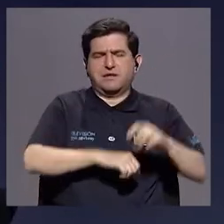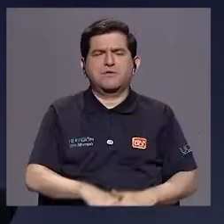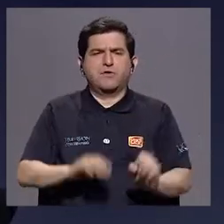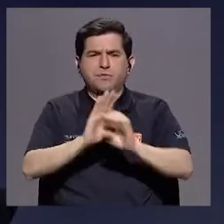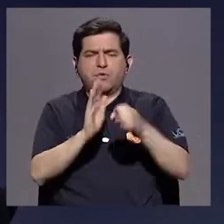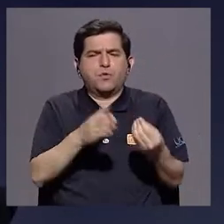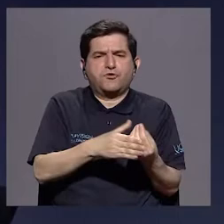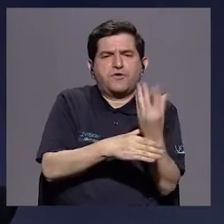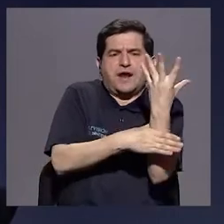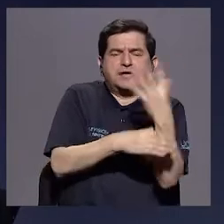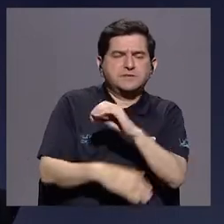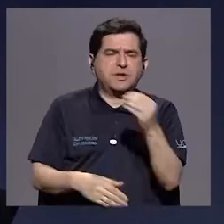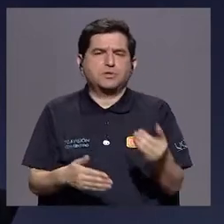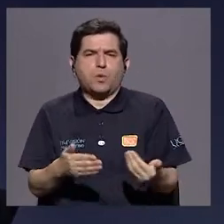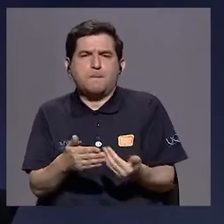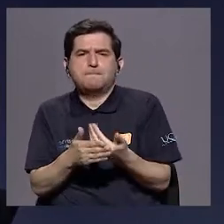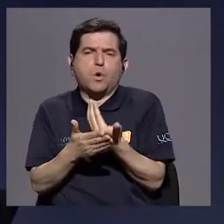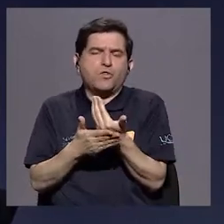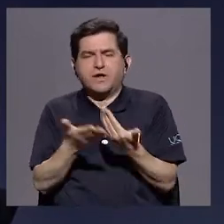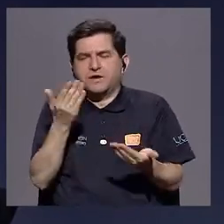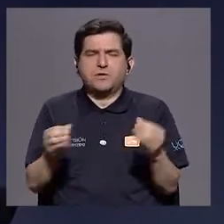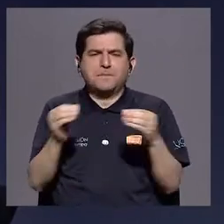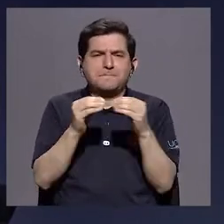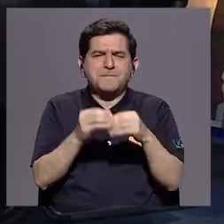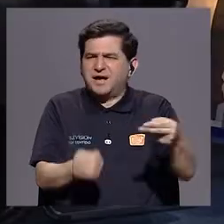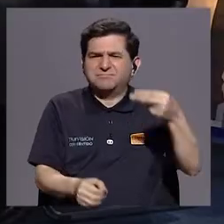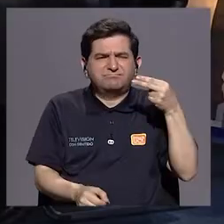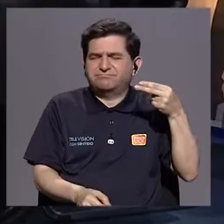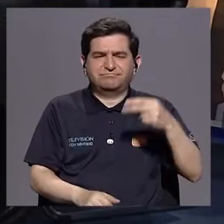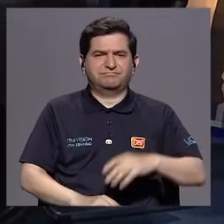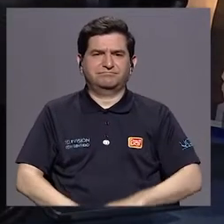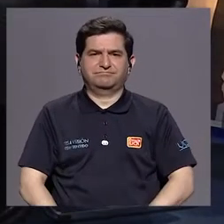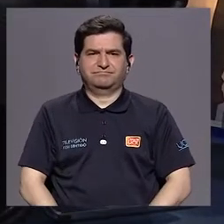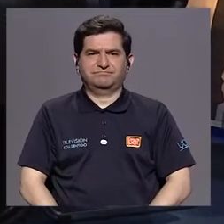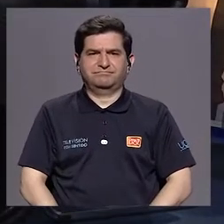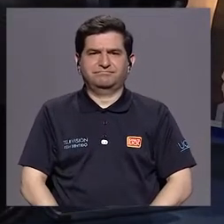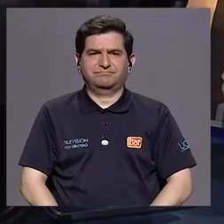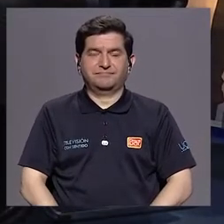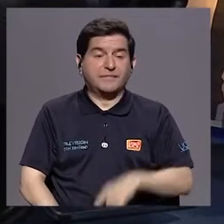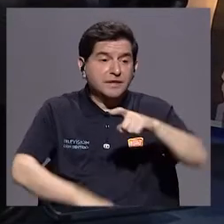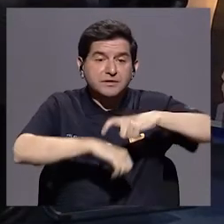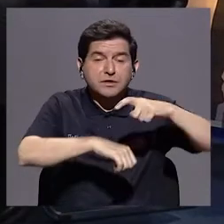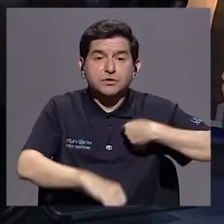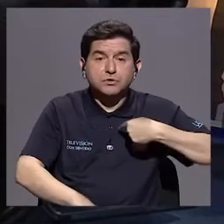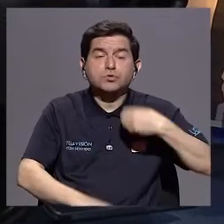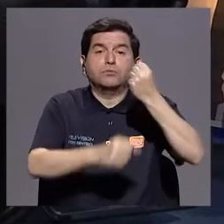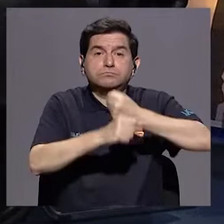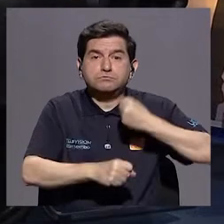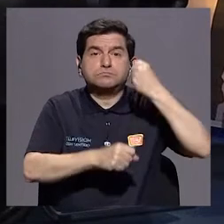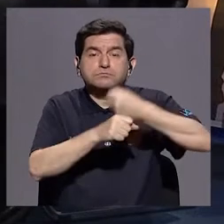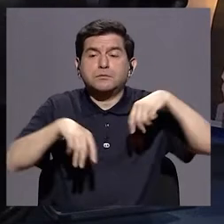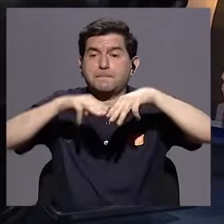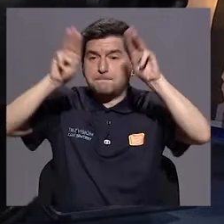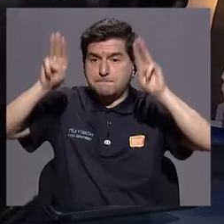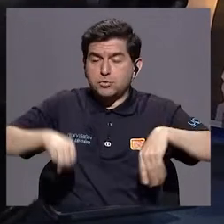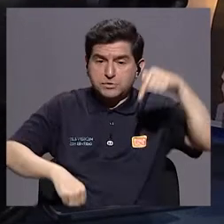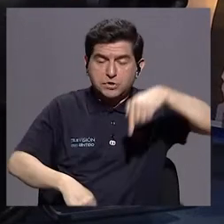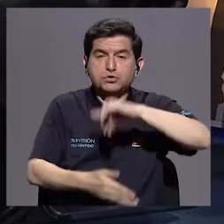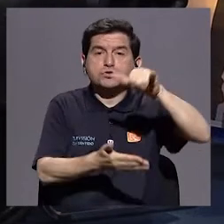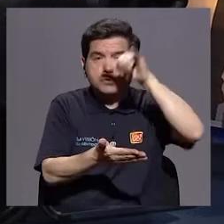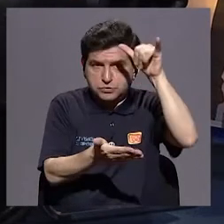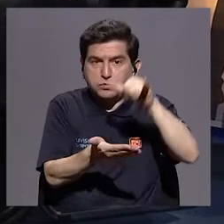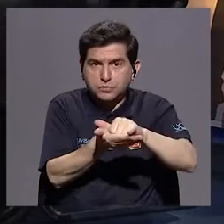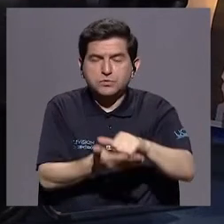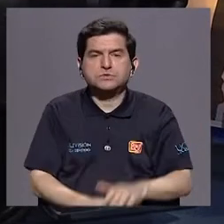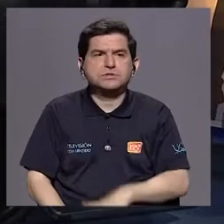algo que fuera como un poquito más histórico y ahí fue cuando empecé a trabajar en museos aquí en san jose